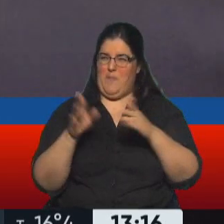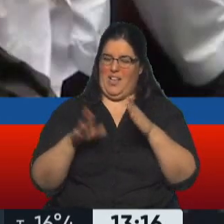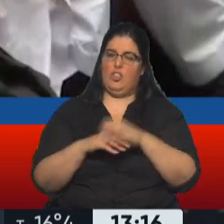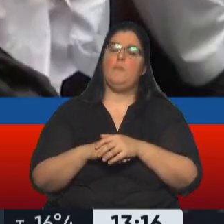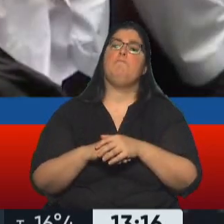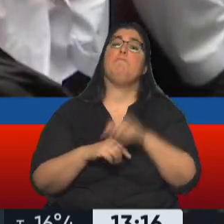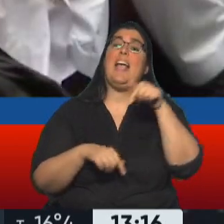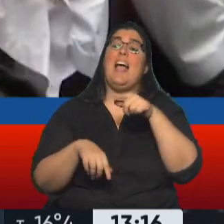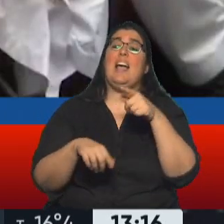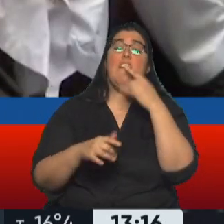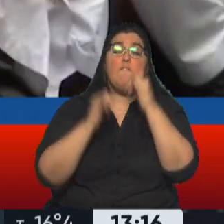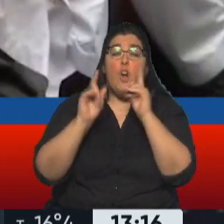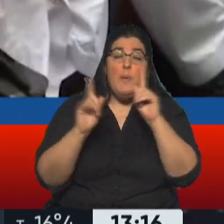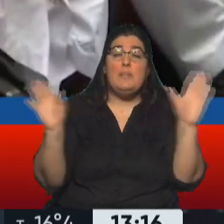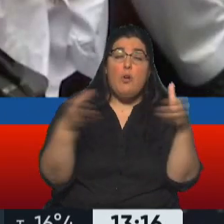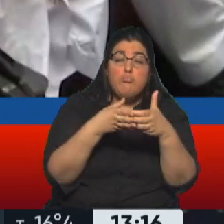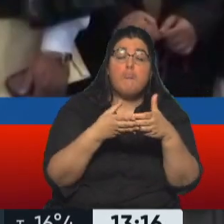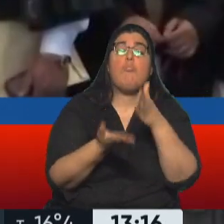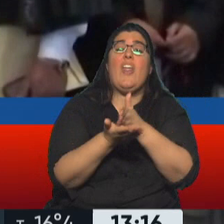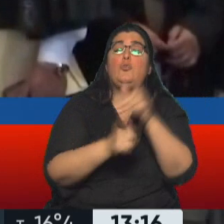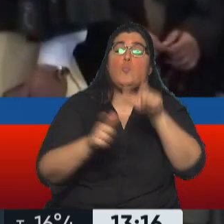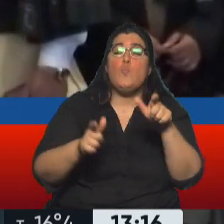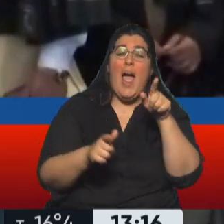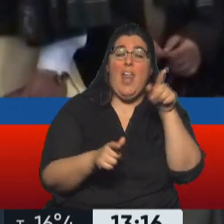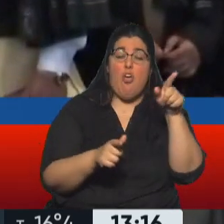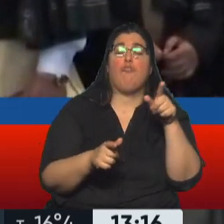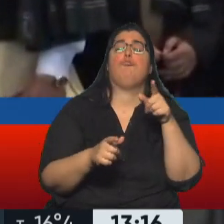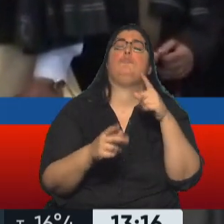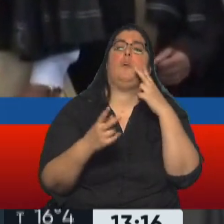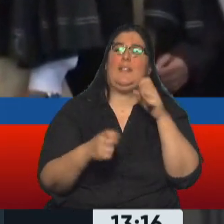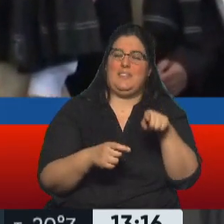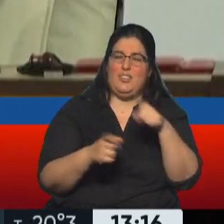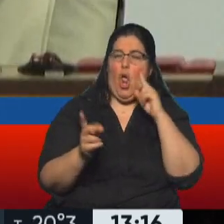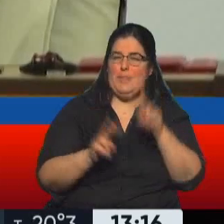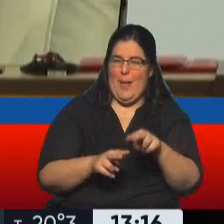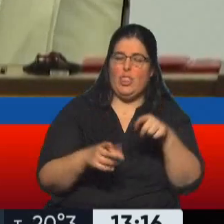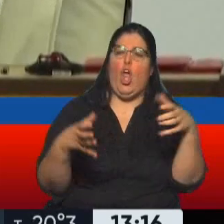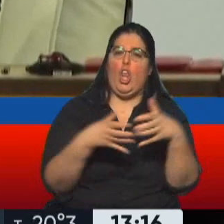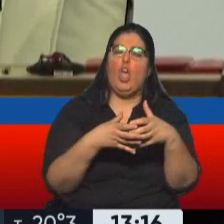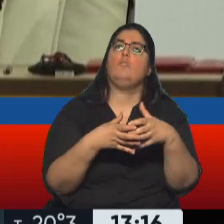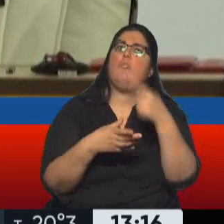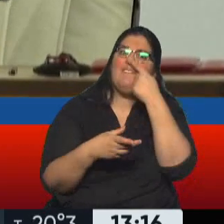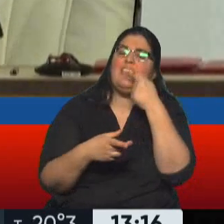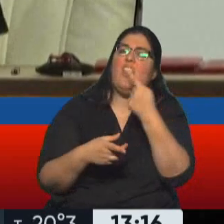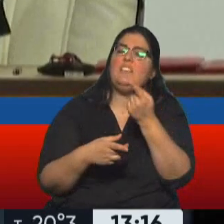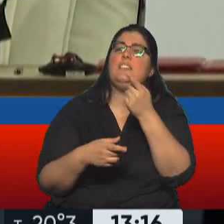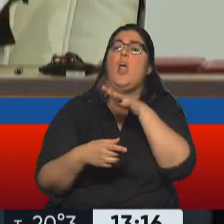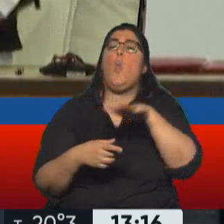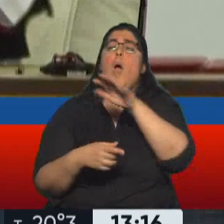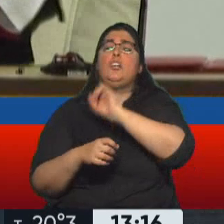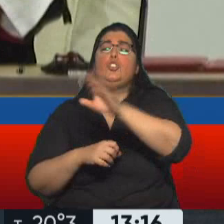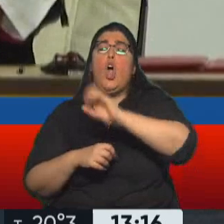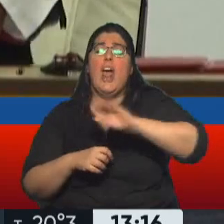Rights Watch es interesante que lo que planteaban el argumento de los talibanes con todo esto era que en las zonas rurales, más